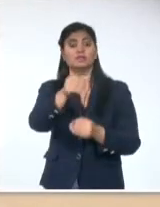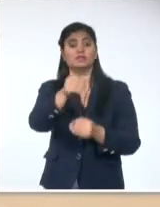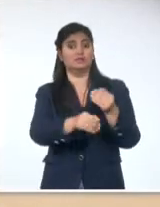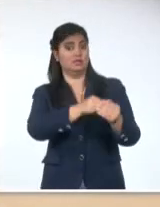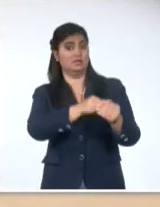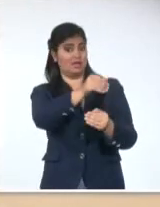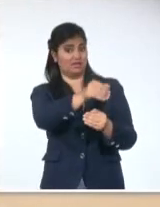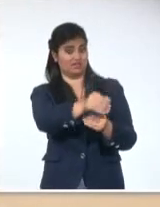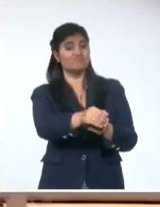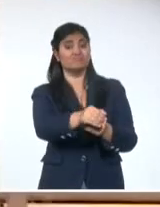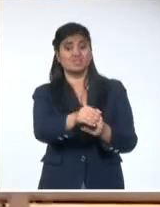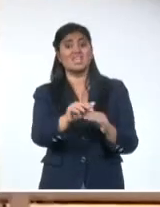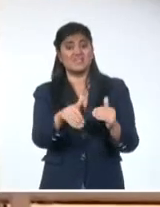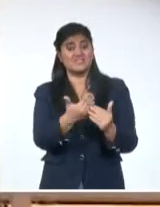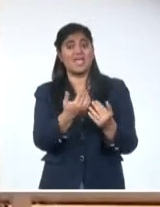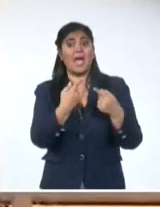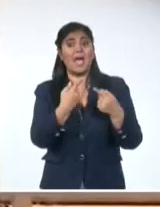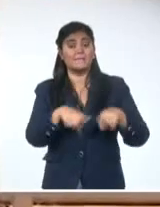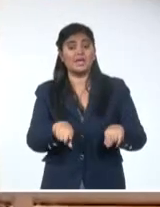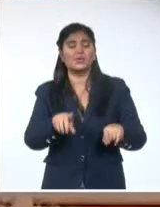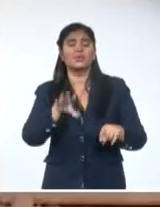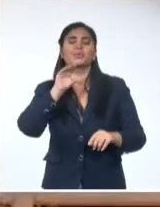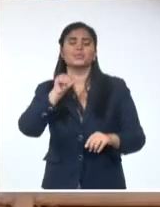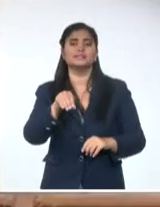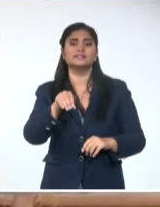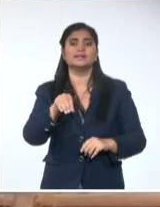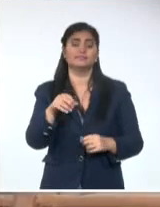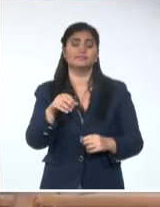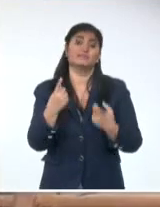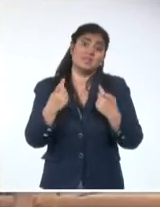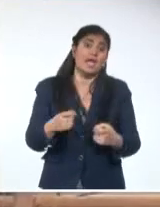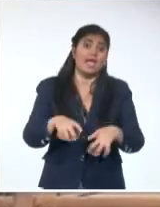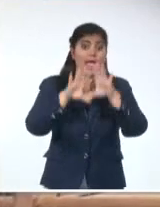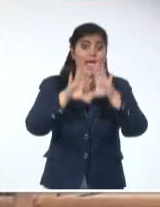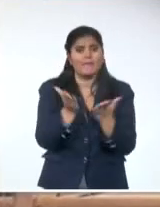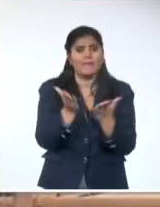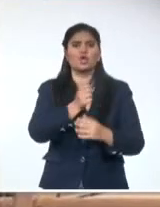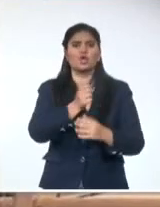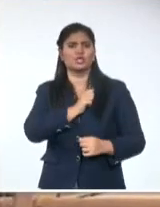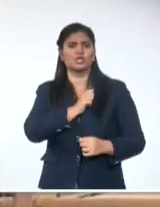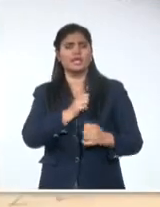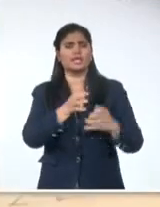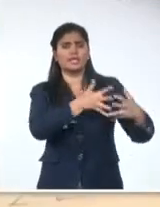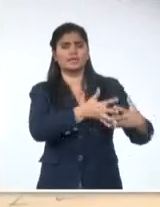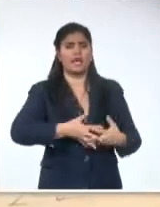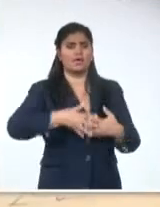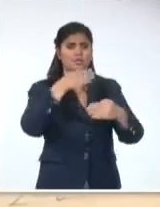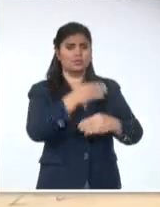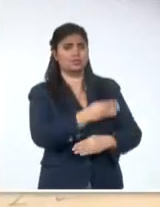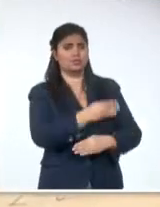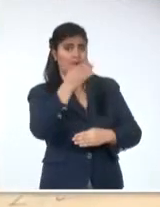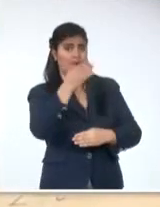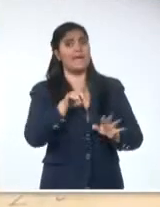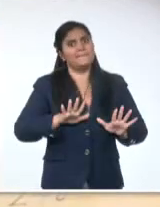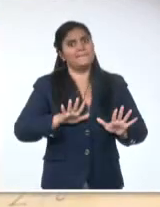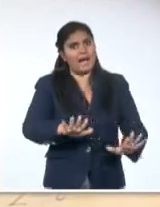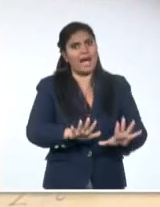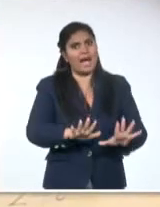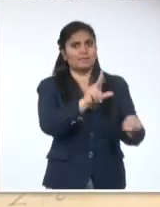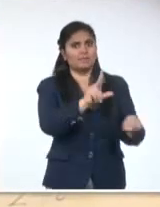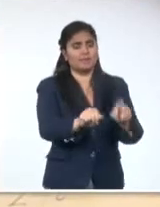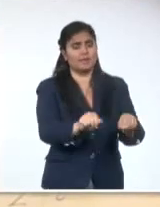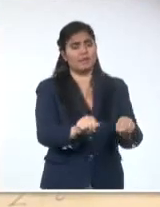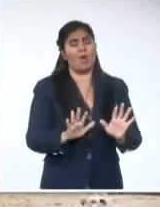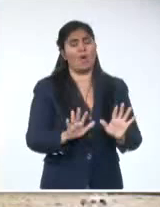pero descartó levantar por completo las restricciones y continuó la extracción y y el contrabando de recursos de las zonas ricas